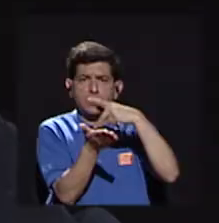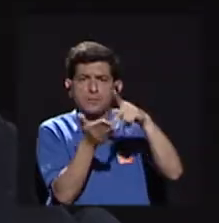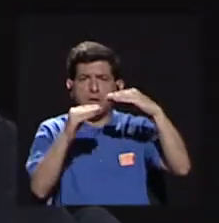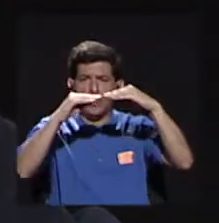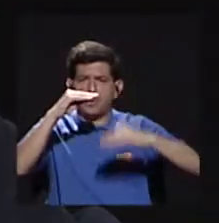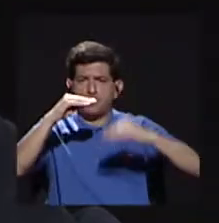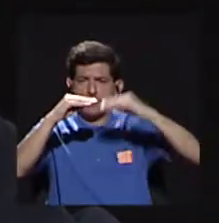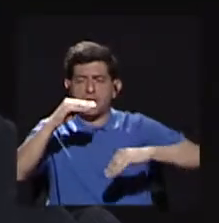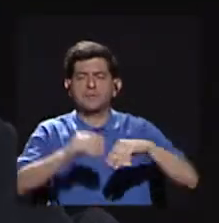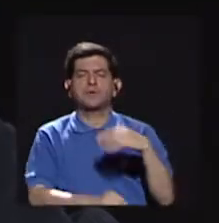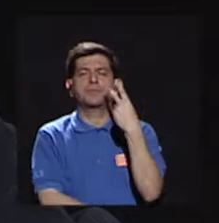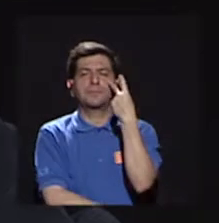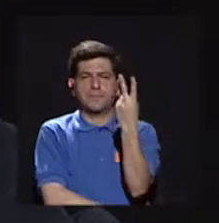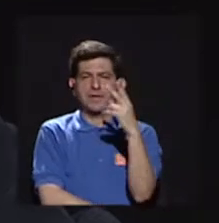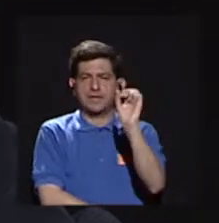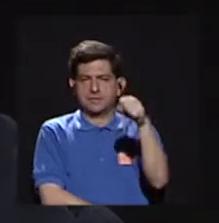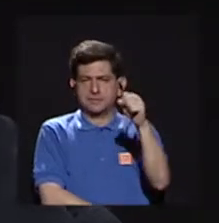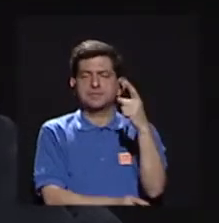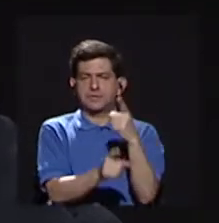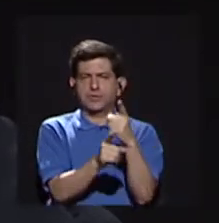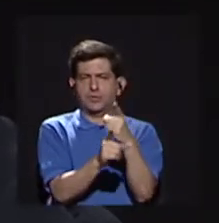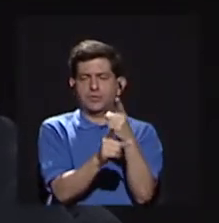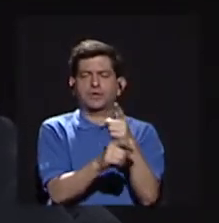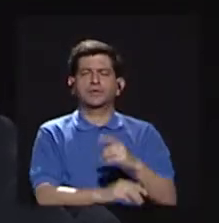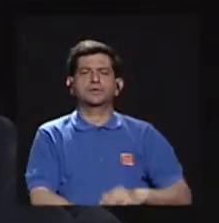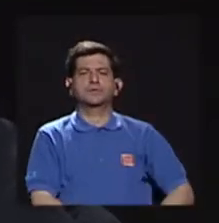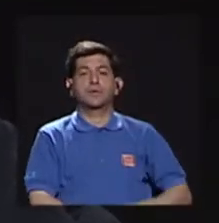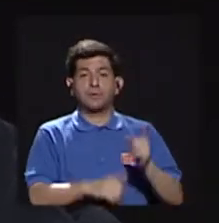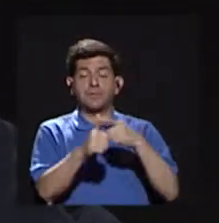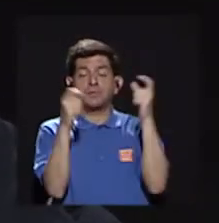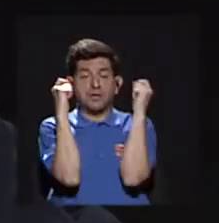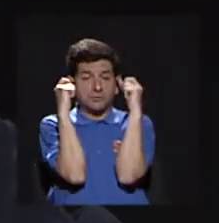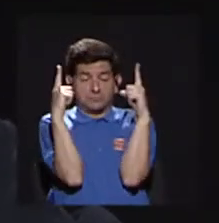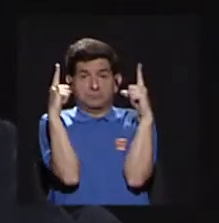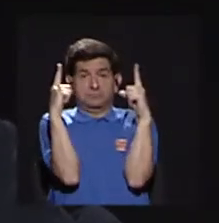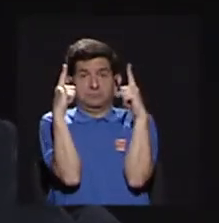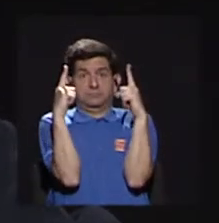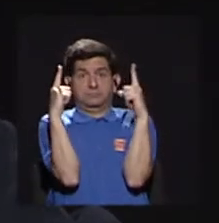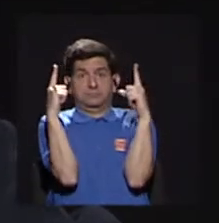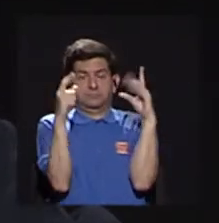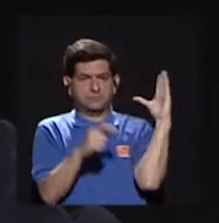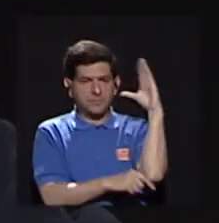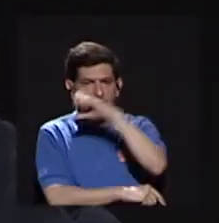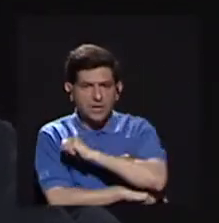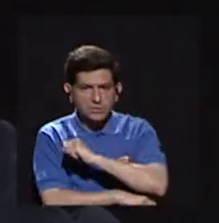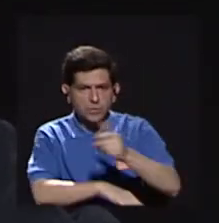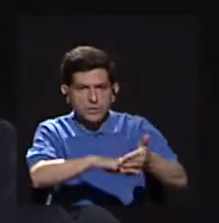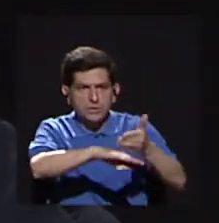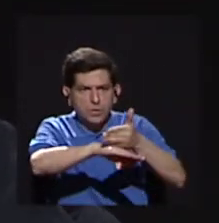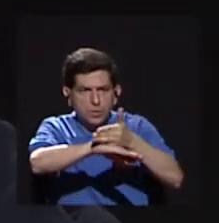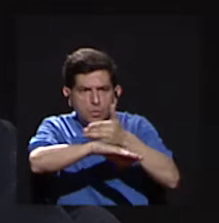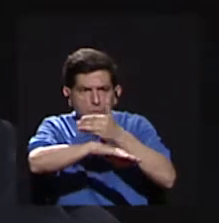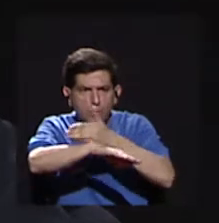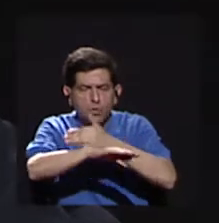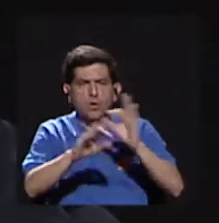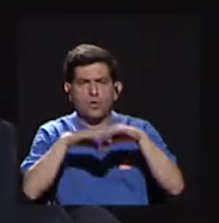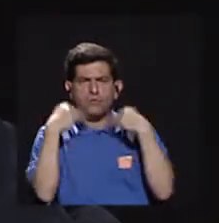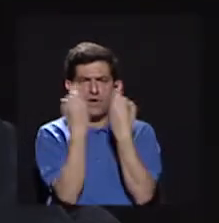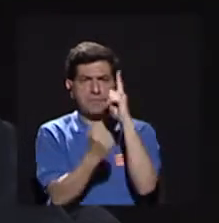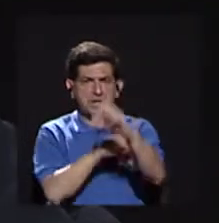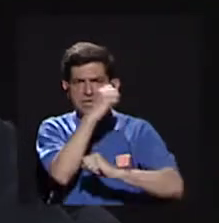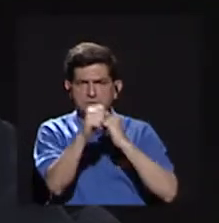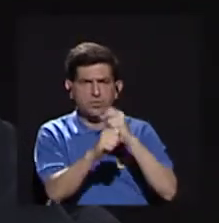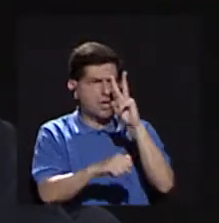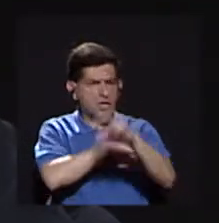bueno vamos a ver si eso es así primero fue una sorpresa darnos cuenta de que había crecido el número de familias en cosa de un año